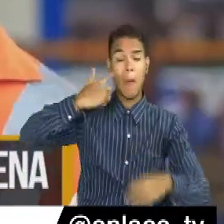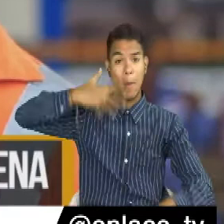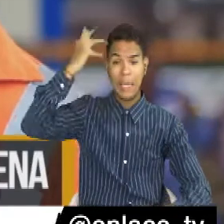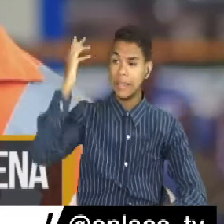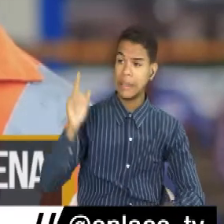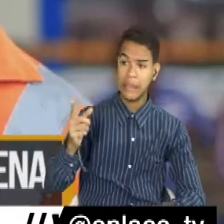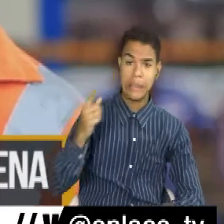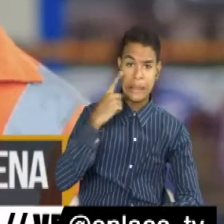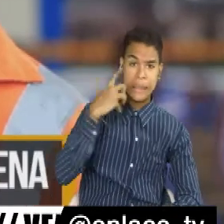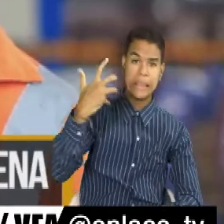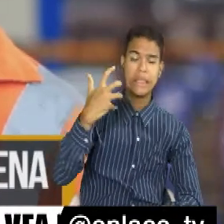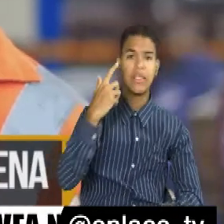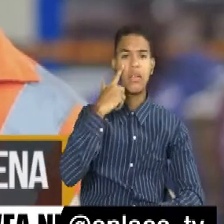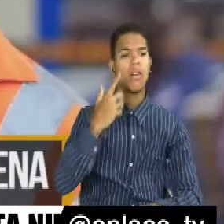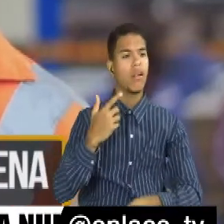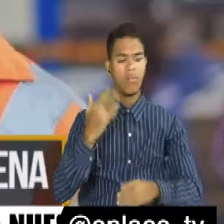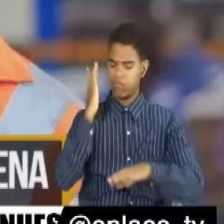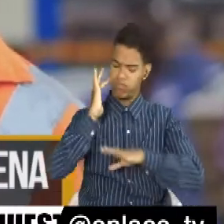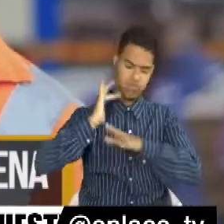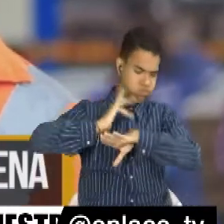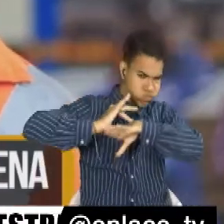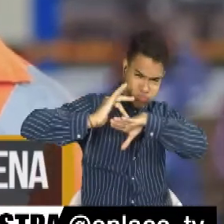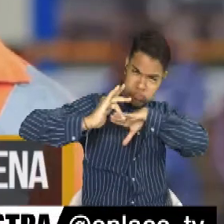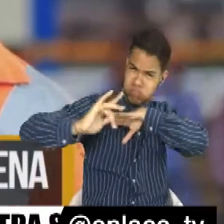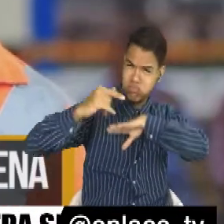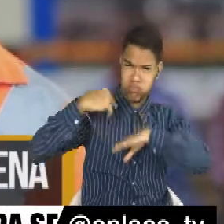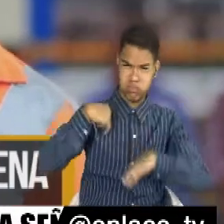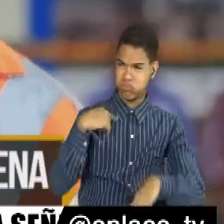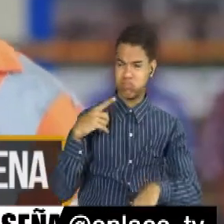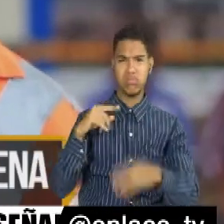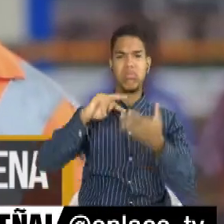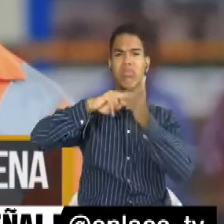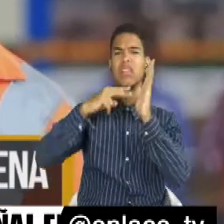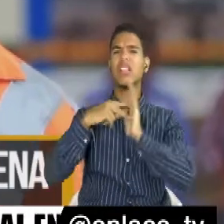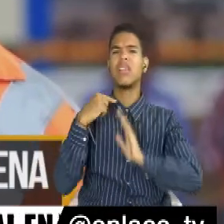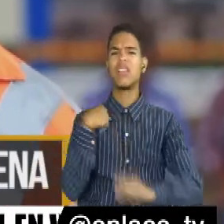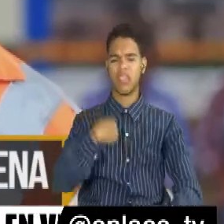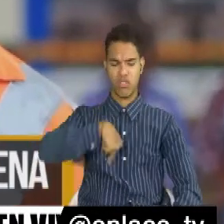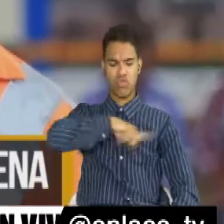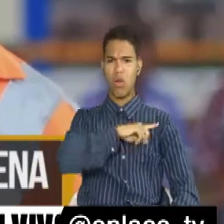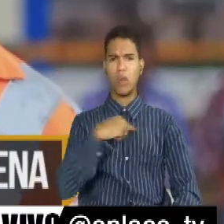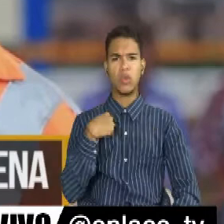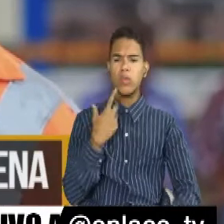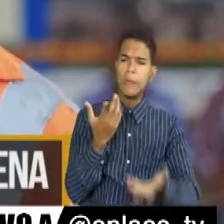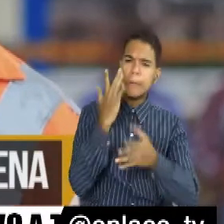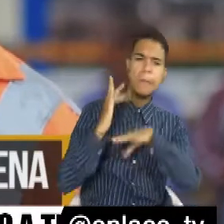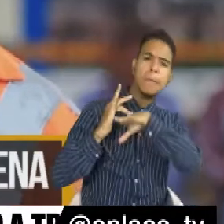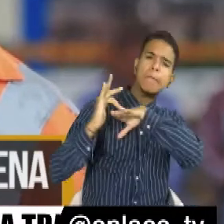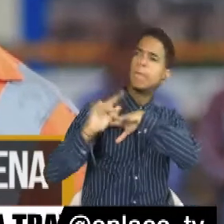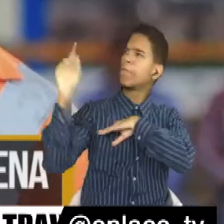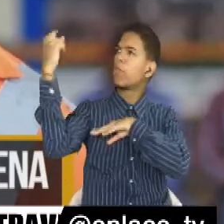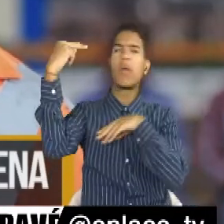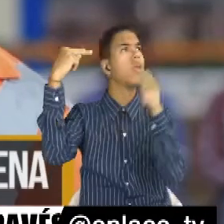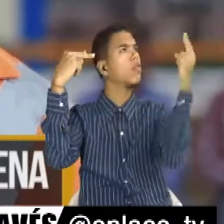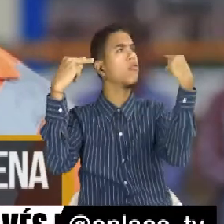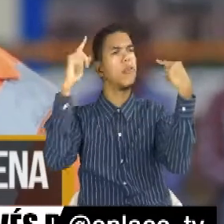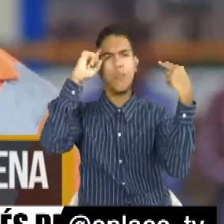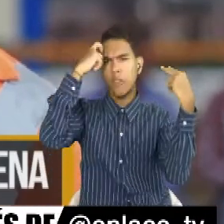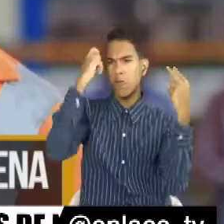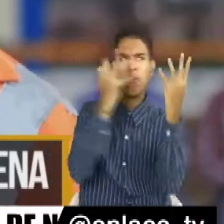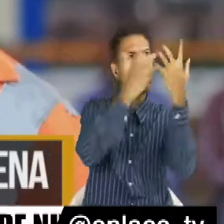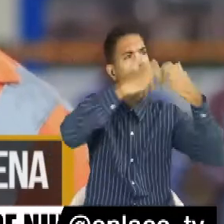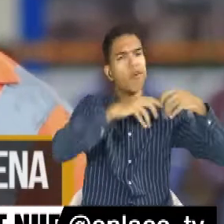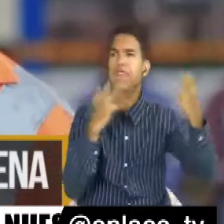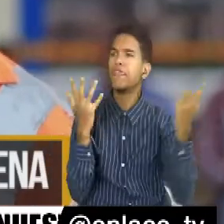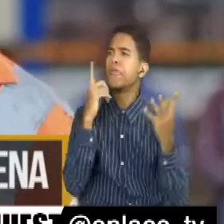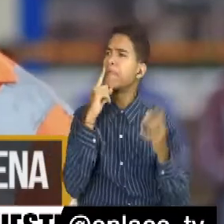porque así estamos nosotros entre el Estado, entre estas dos empresas, al desnudo. No sabemos. No tienen ninguna respuesta,